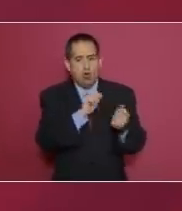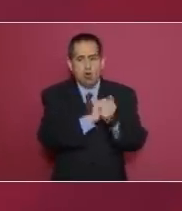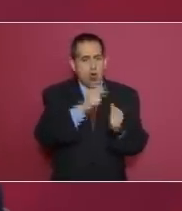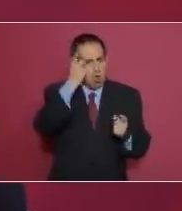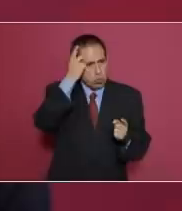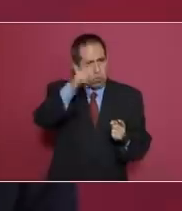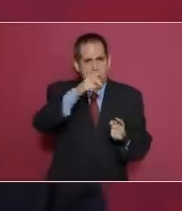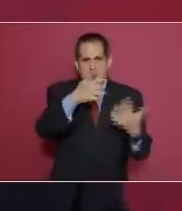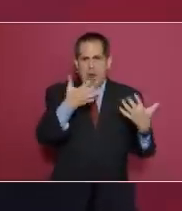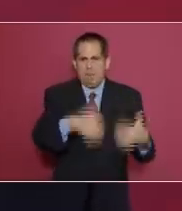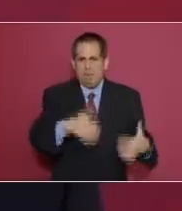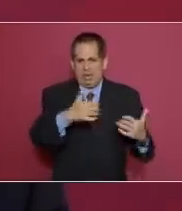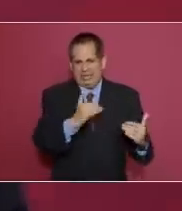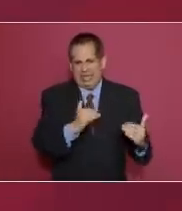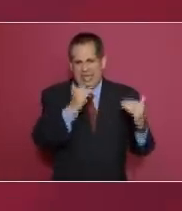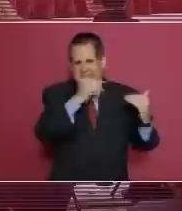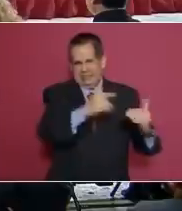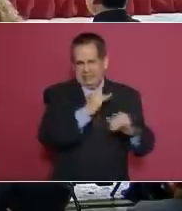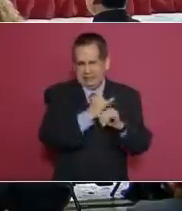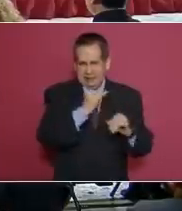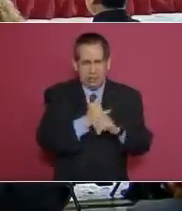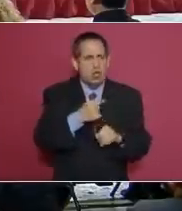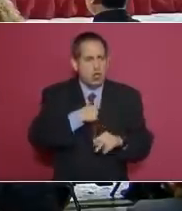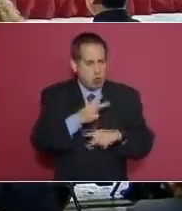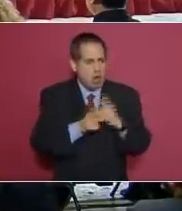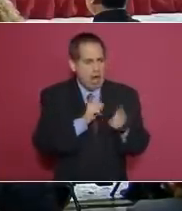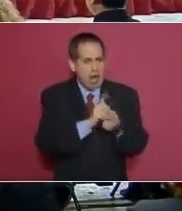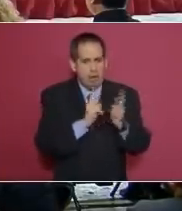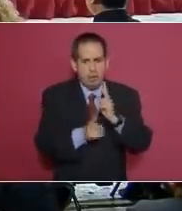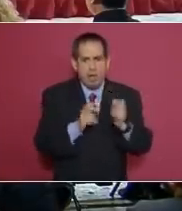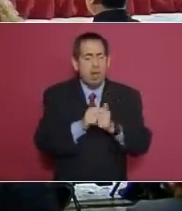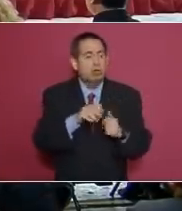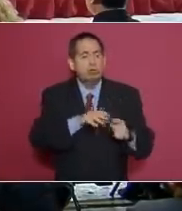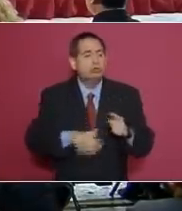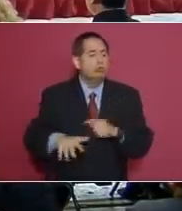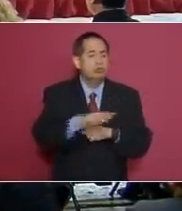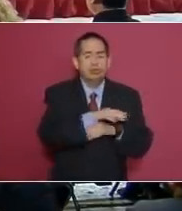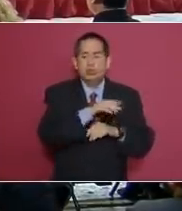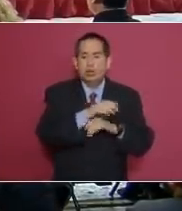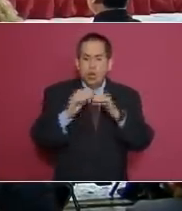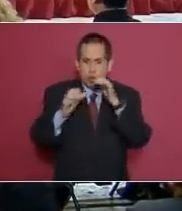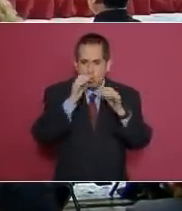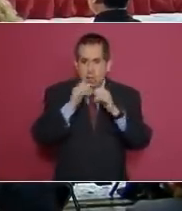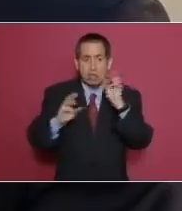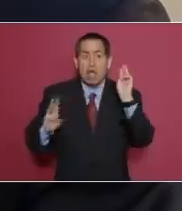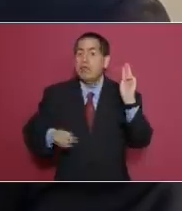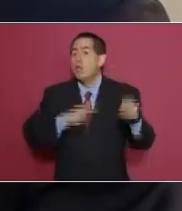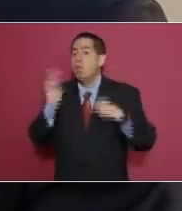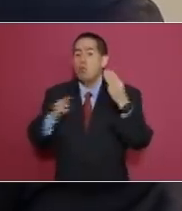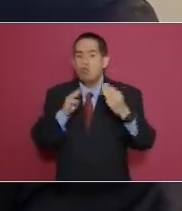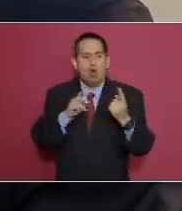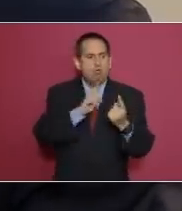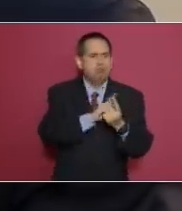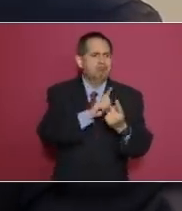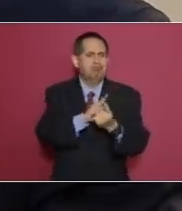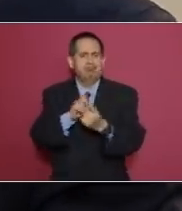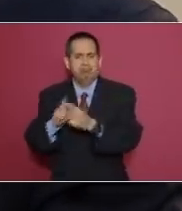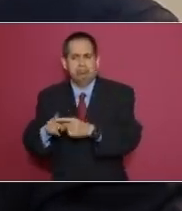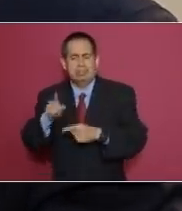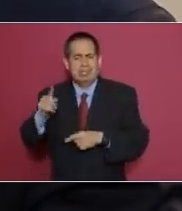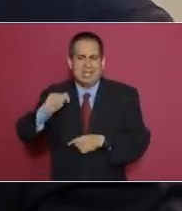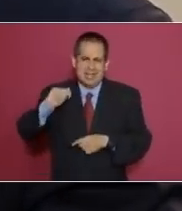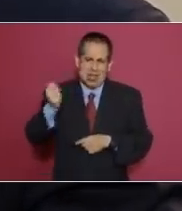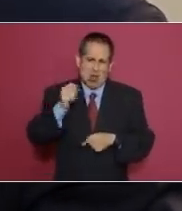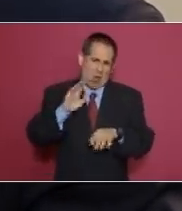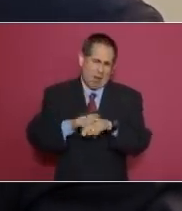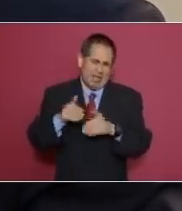dueños de las grandes empresas de la comunicación en el mundo, los que tienen la tecnología